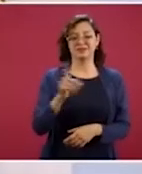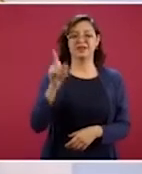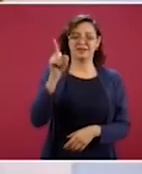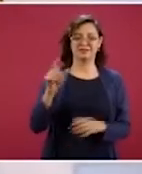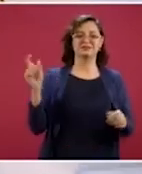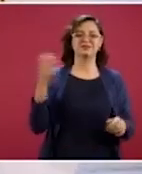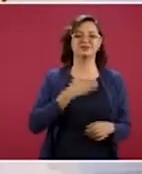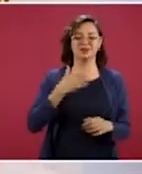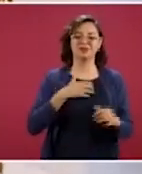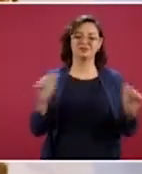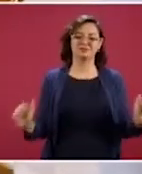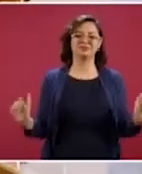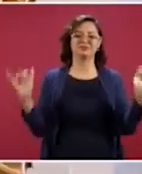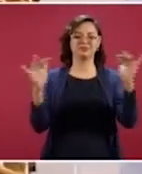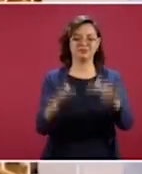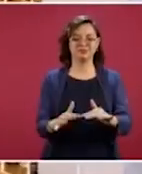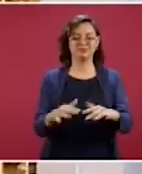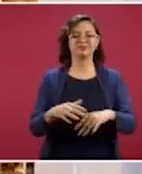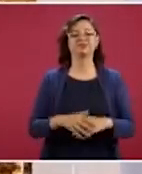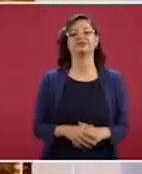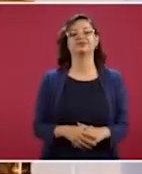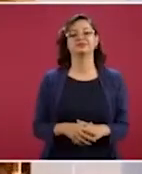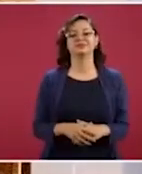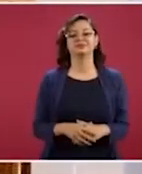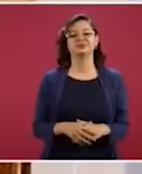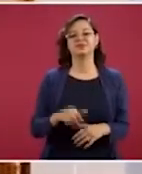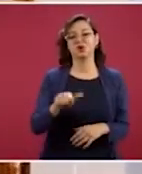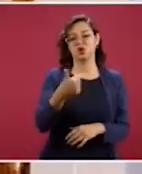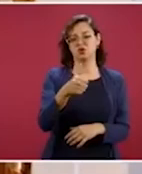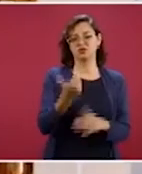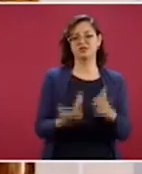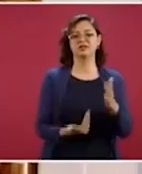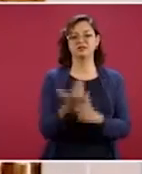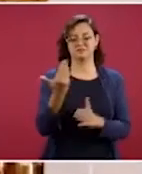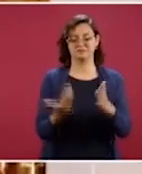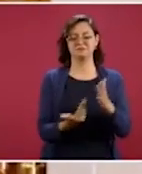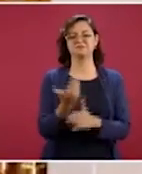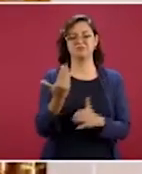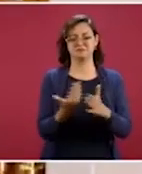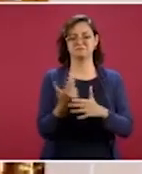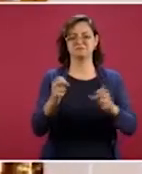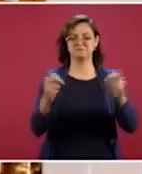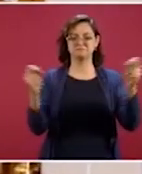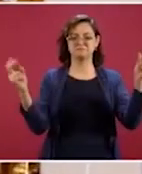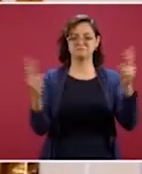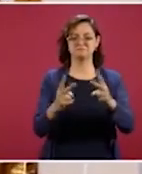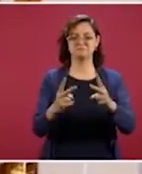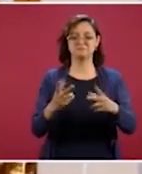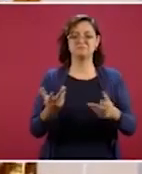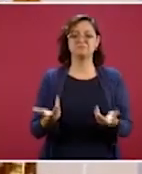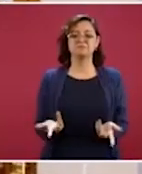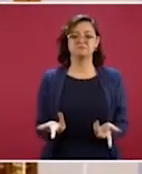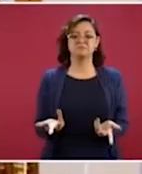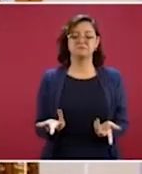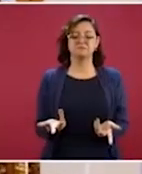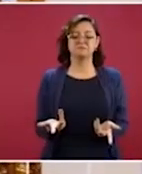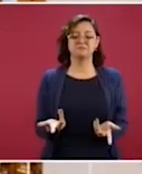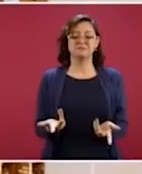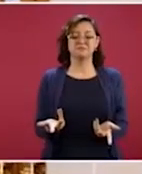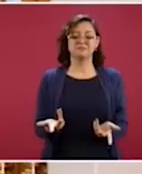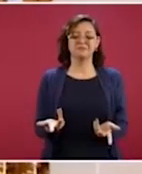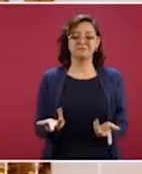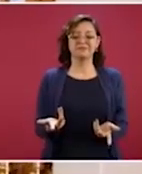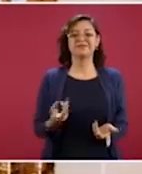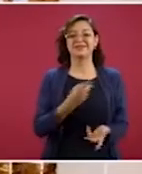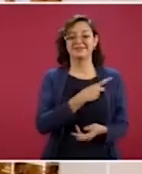el domingo 1 de diciembre a las 11 de la mañana. no sobra